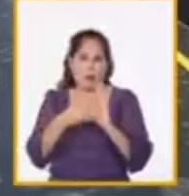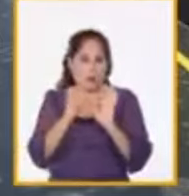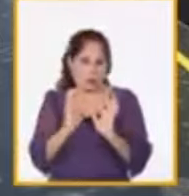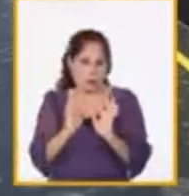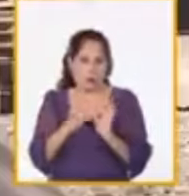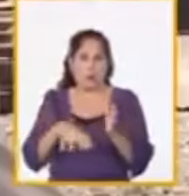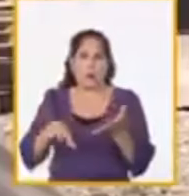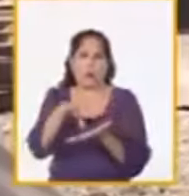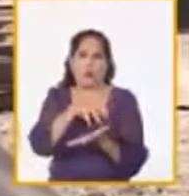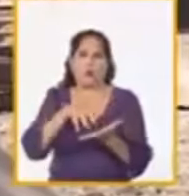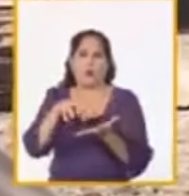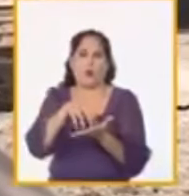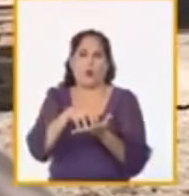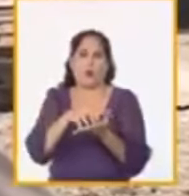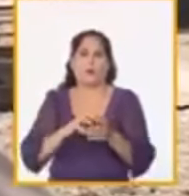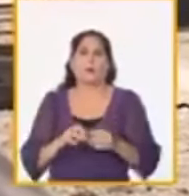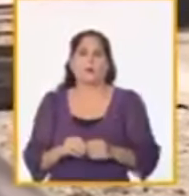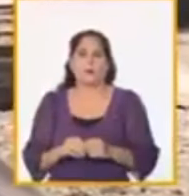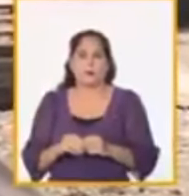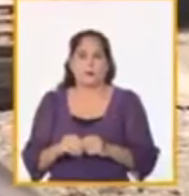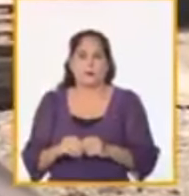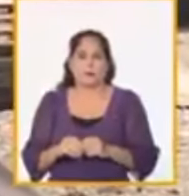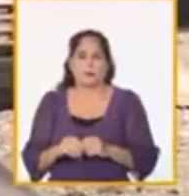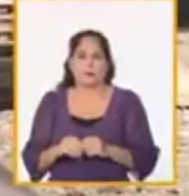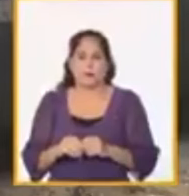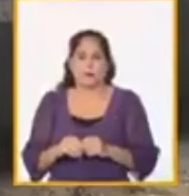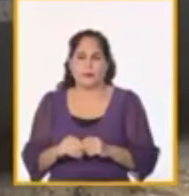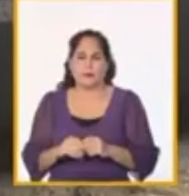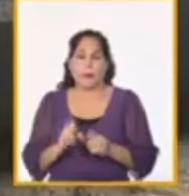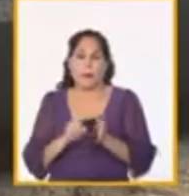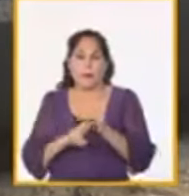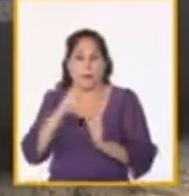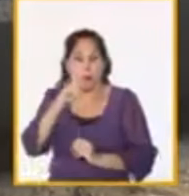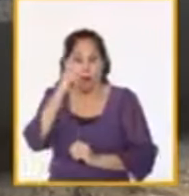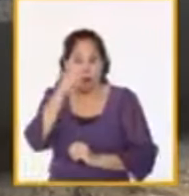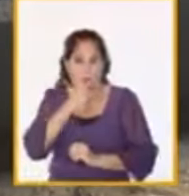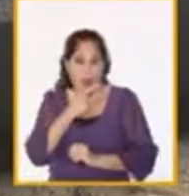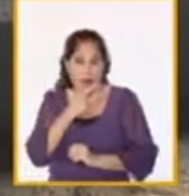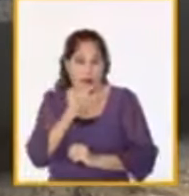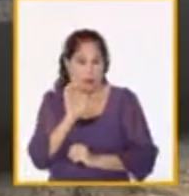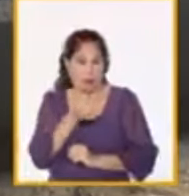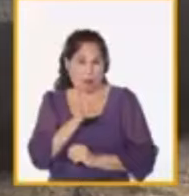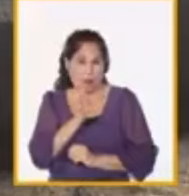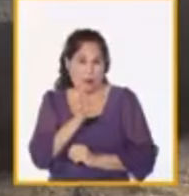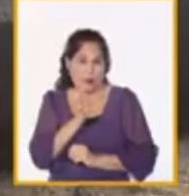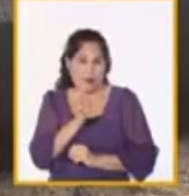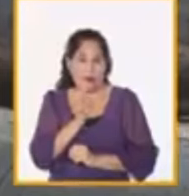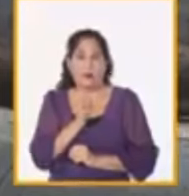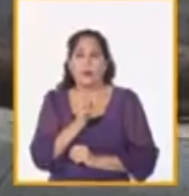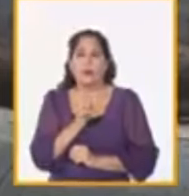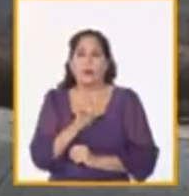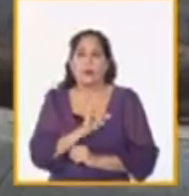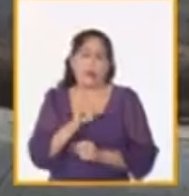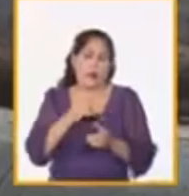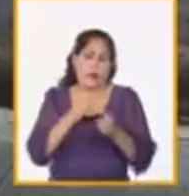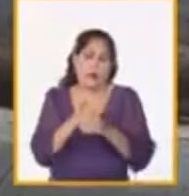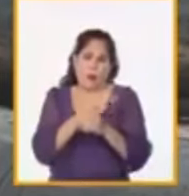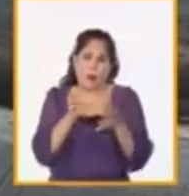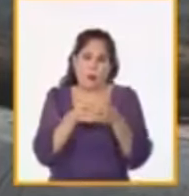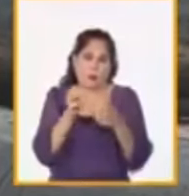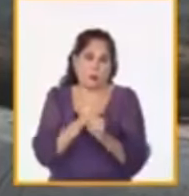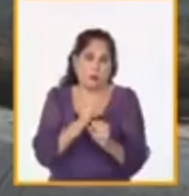Norte de Occidente. En Ciego de Ávila, José Luis Oviedo, Jorge B.